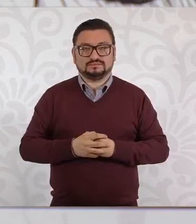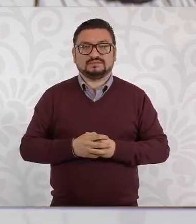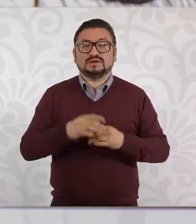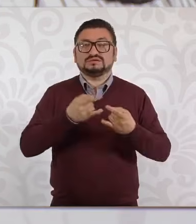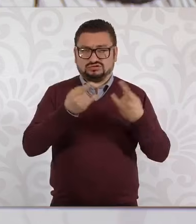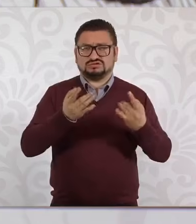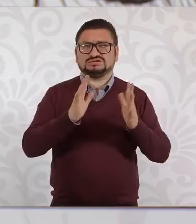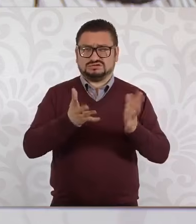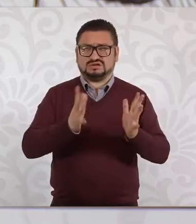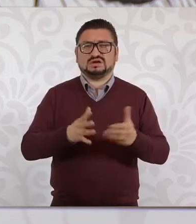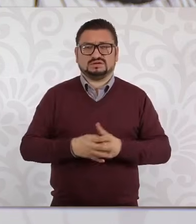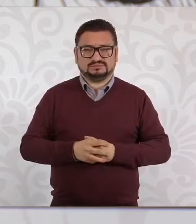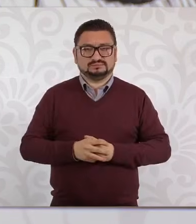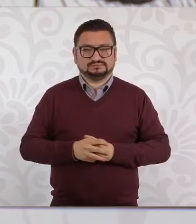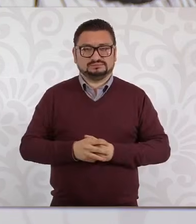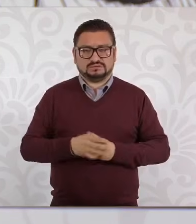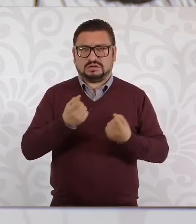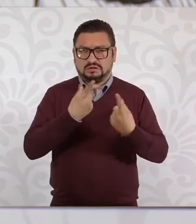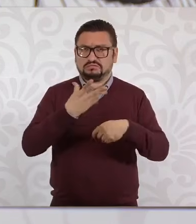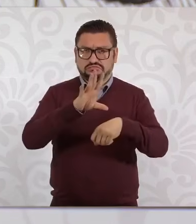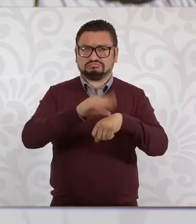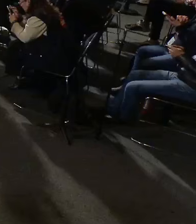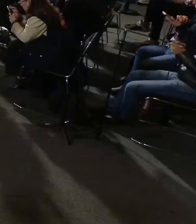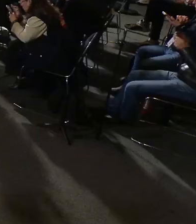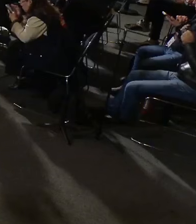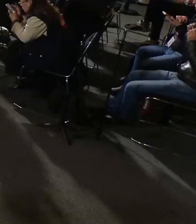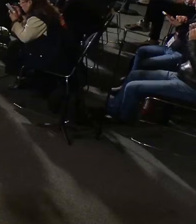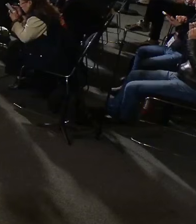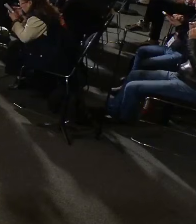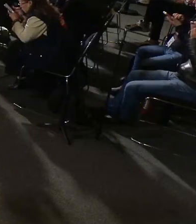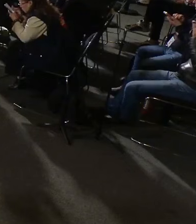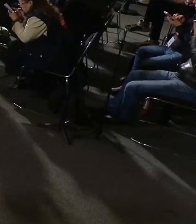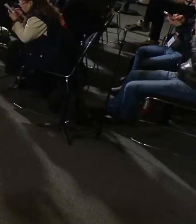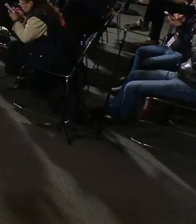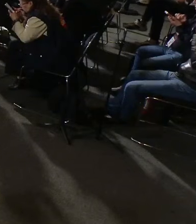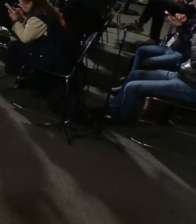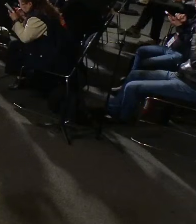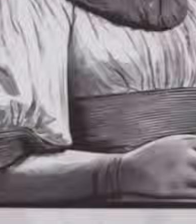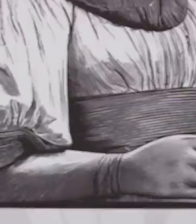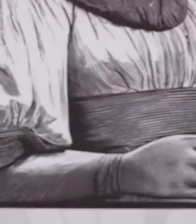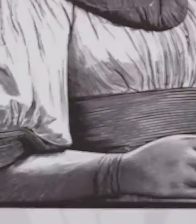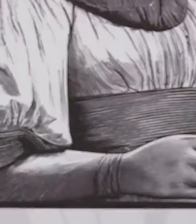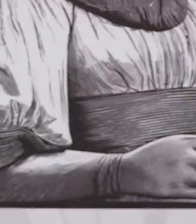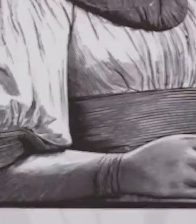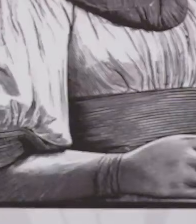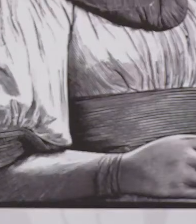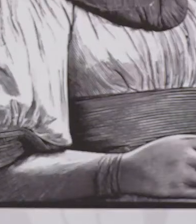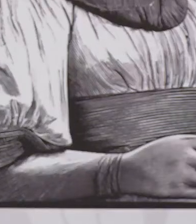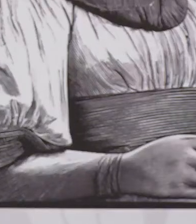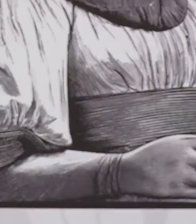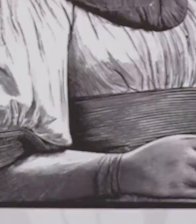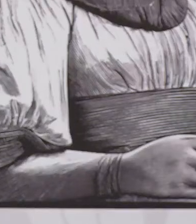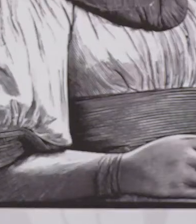En algunos estados de la República está permitido, está, digamos, despenalizado, y en otros casos sí hay